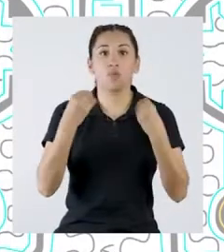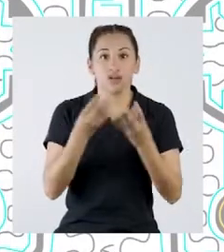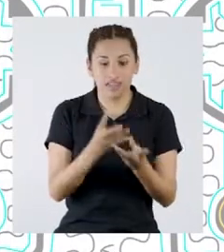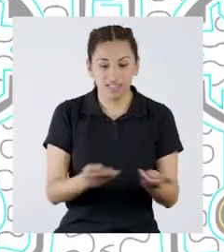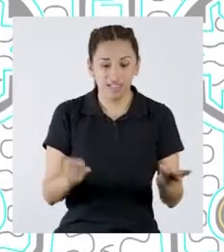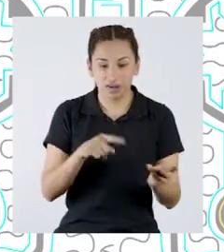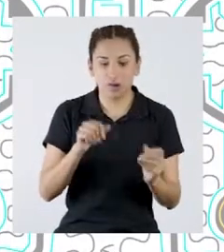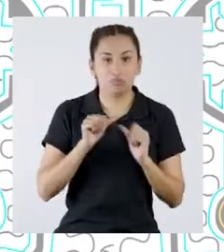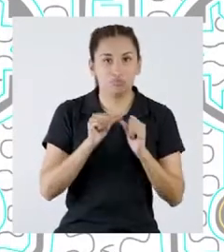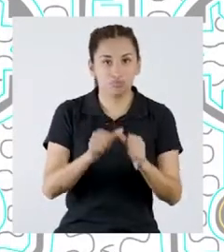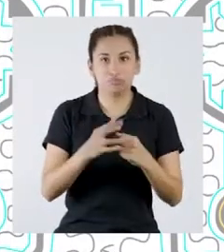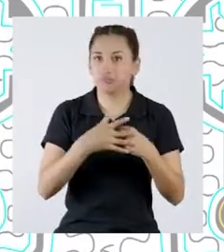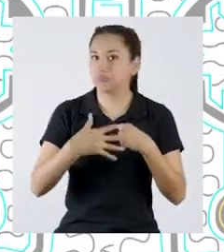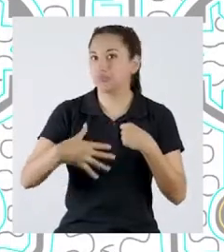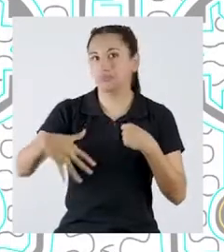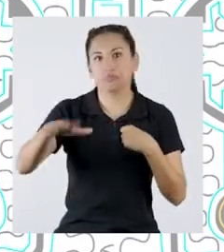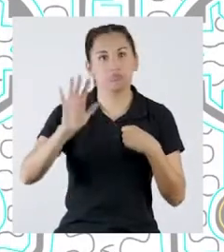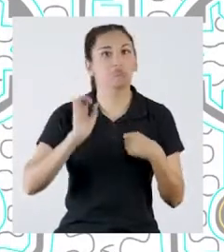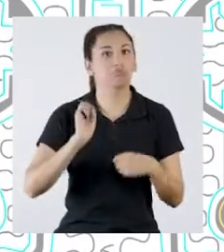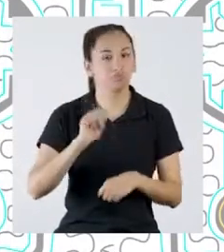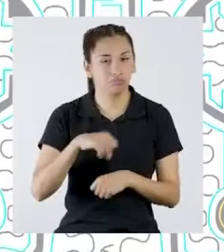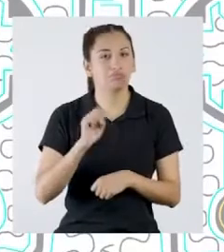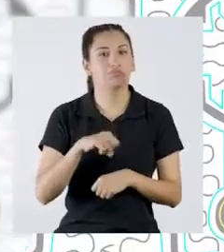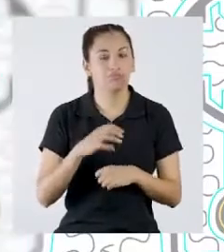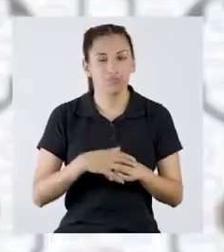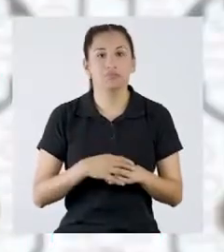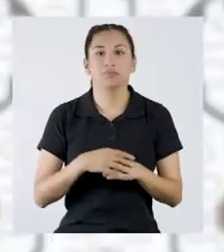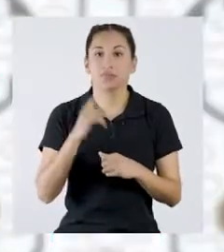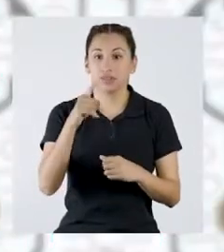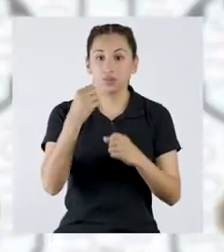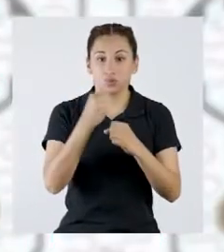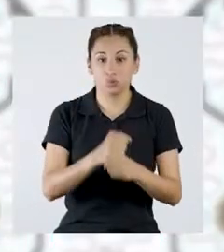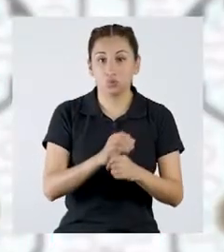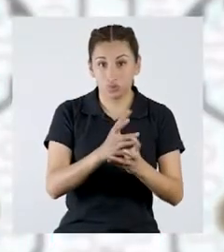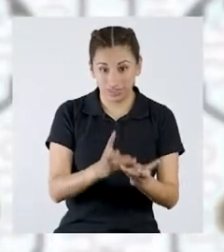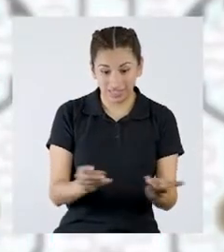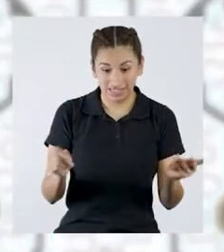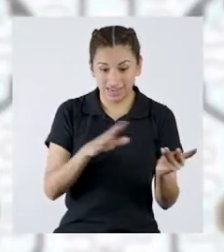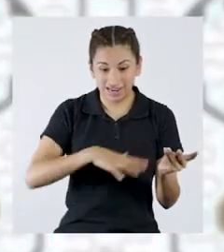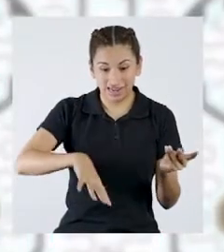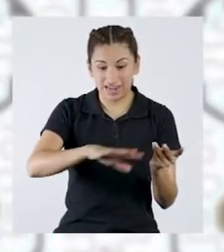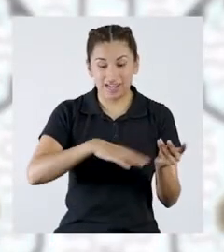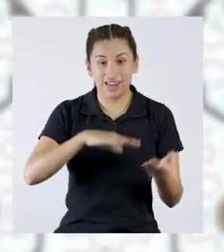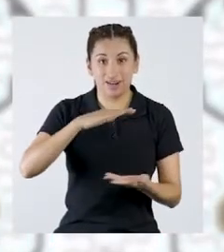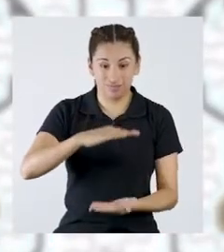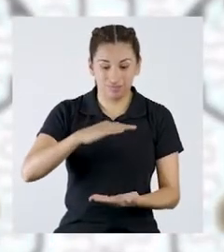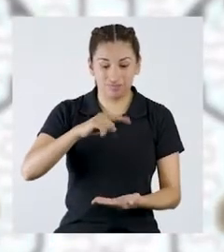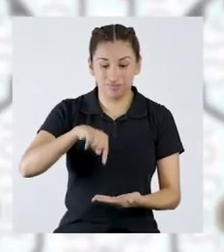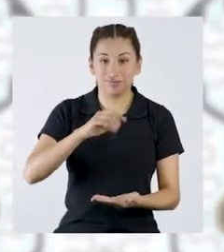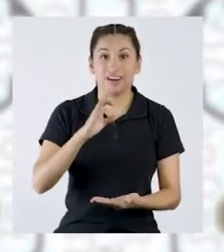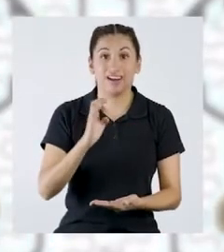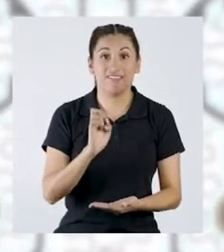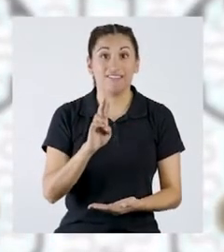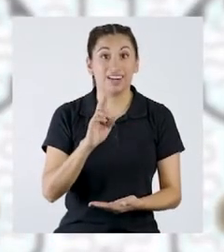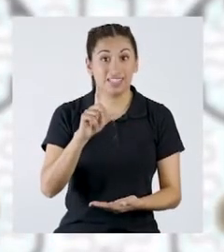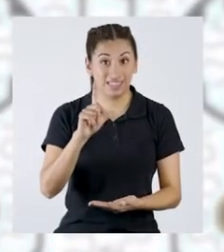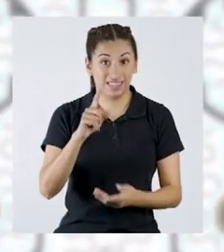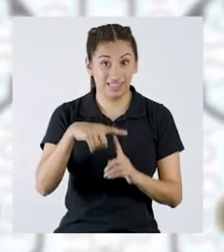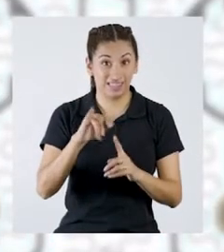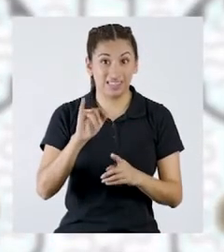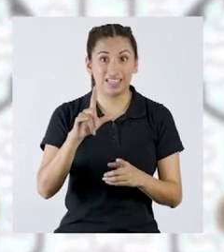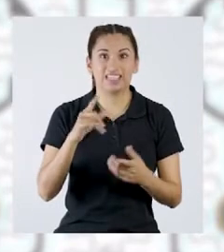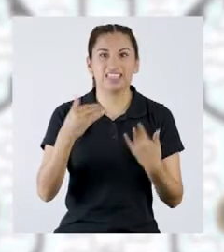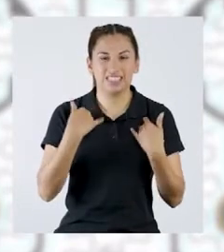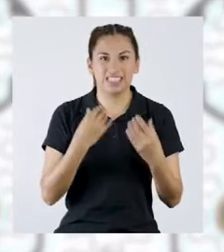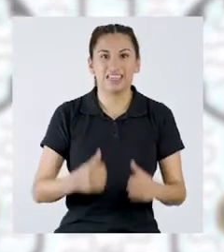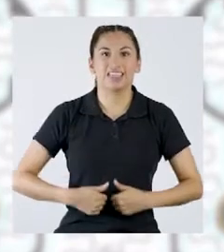no se daña el suelo y sigue siendo productivo. Así es. Para que el suelo sea productivo, es decir, fértil, en él deben